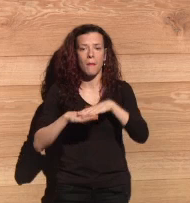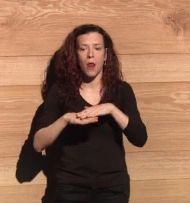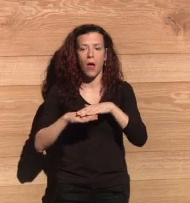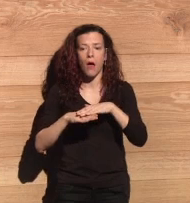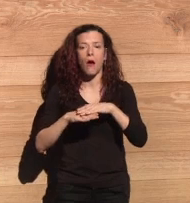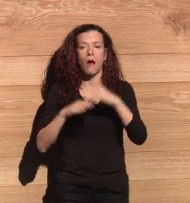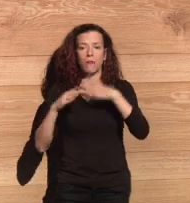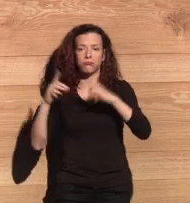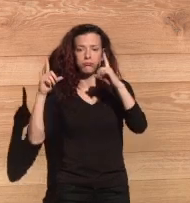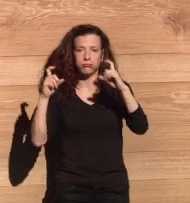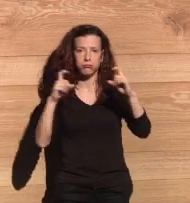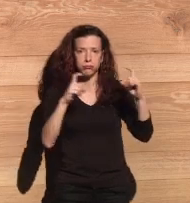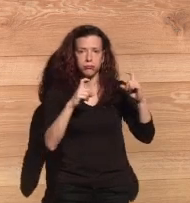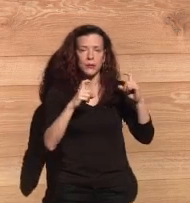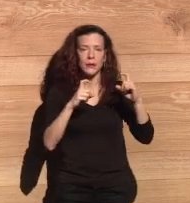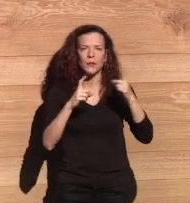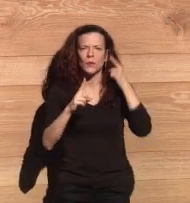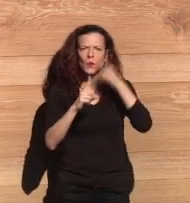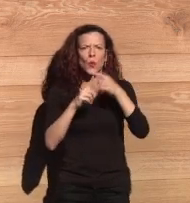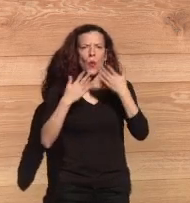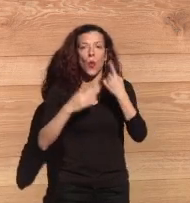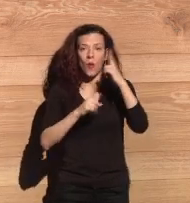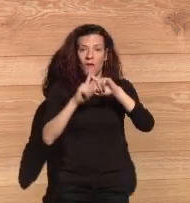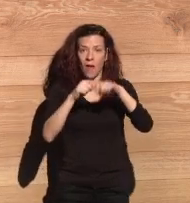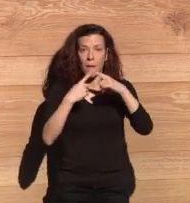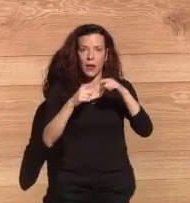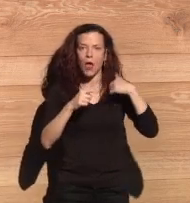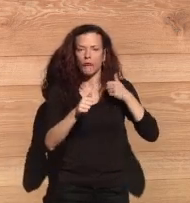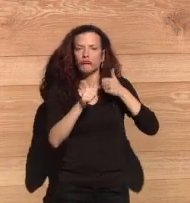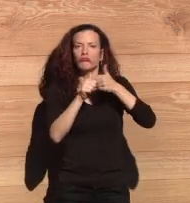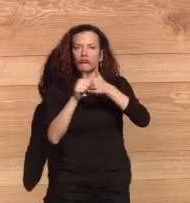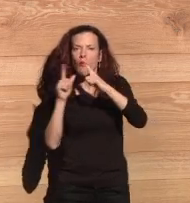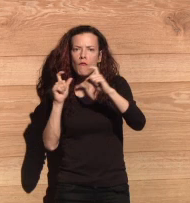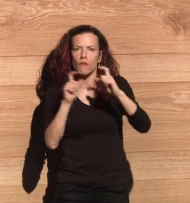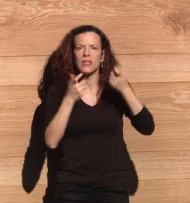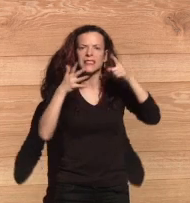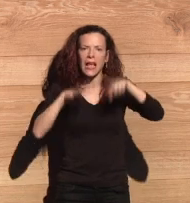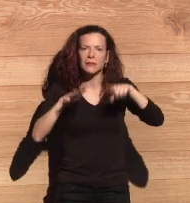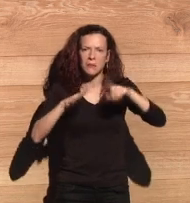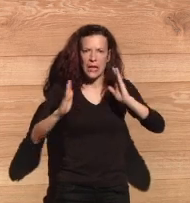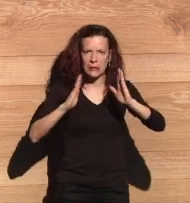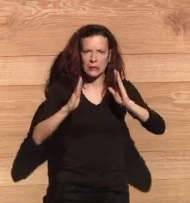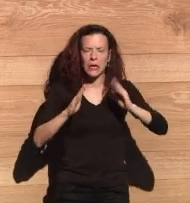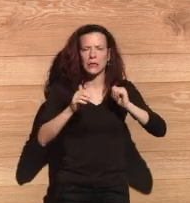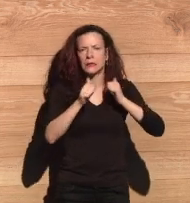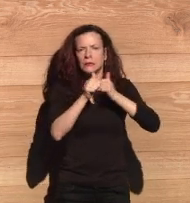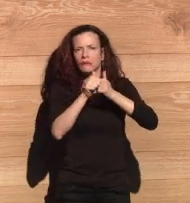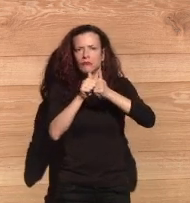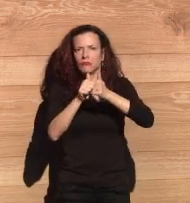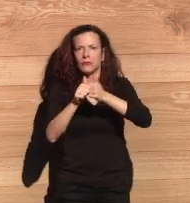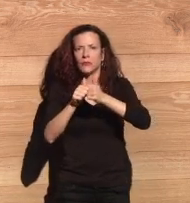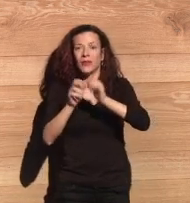a donde la idea era seguir a una de las familias por 6 meses y hacer la publicación en el aniversario de 6 meses